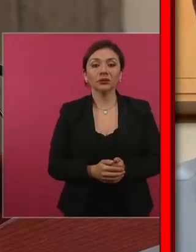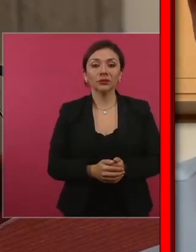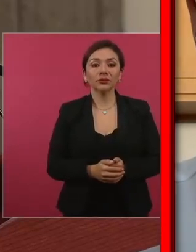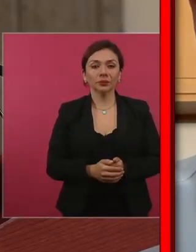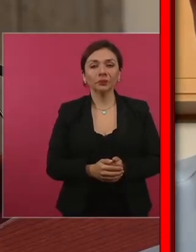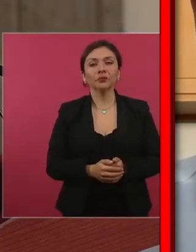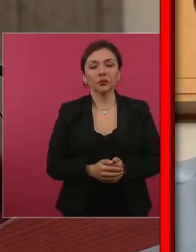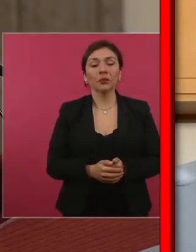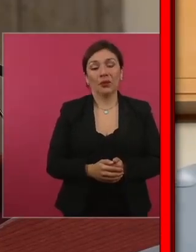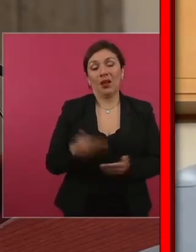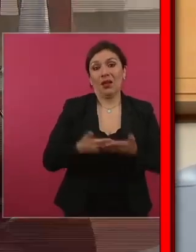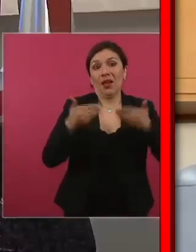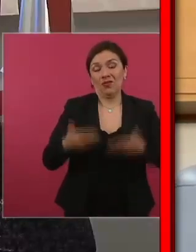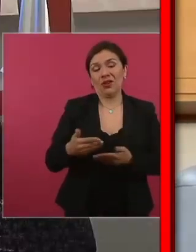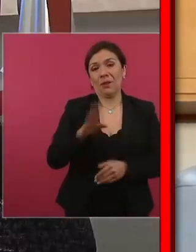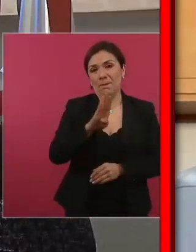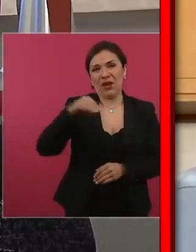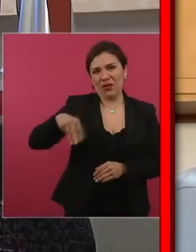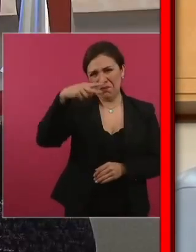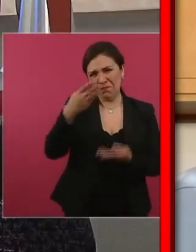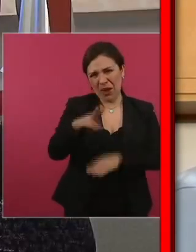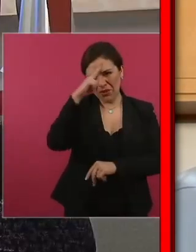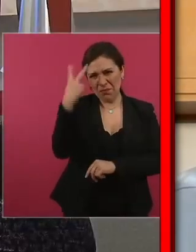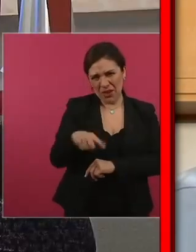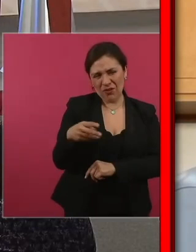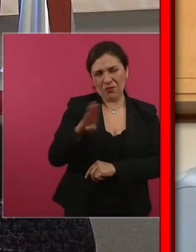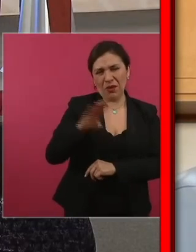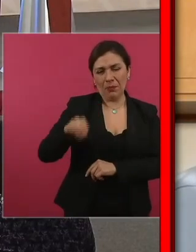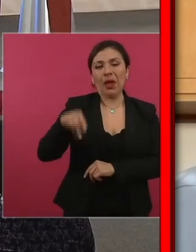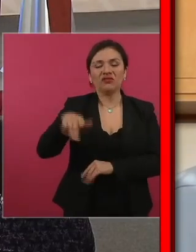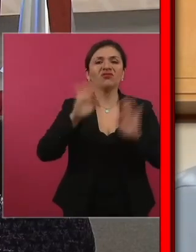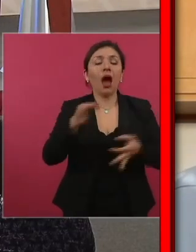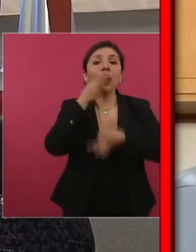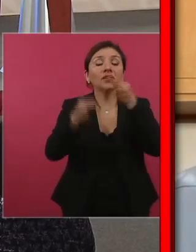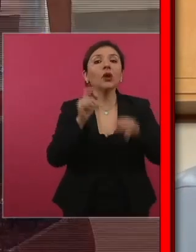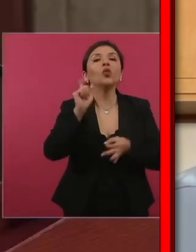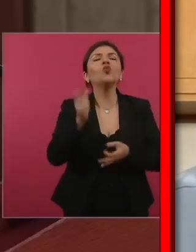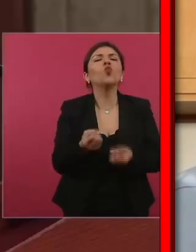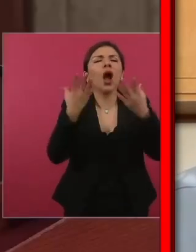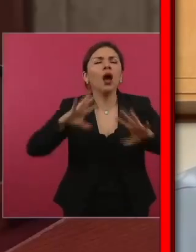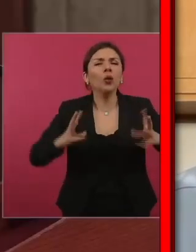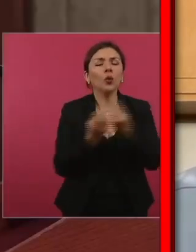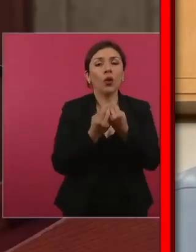el banco de México dio a conocer el monto de junio